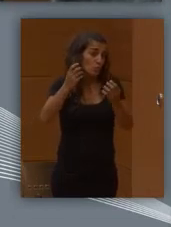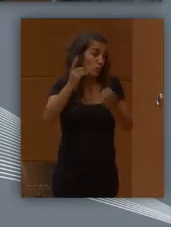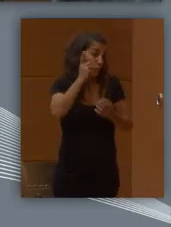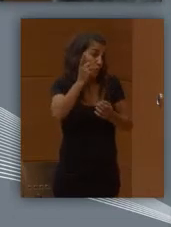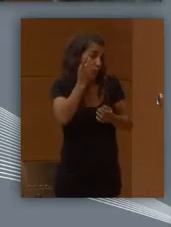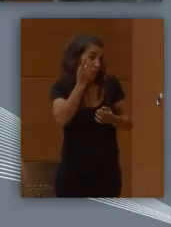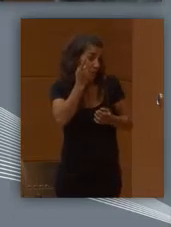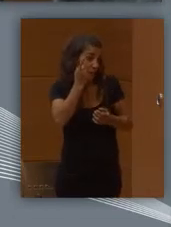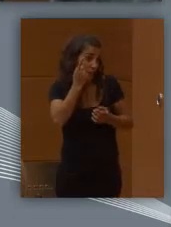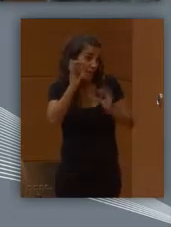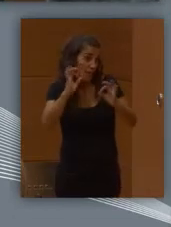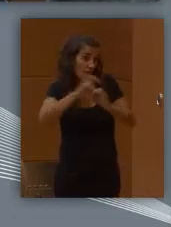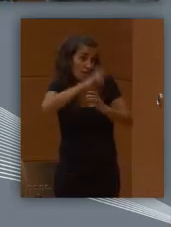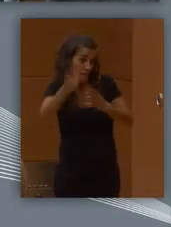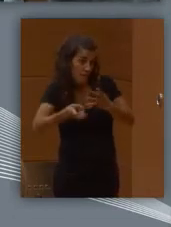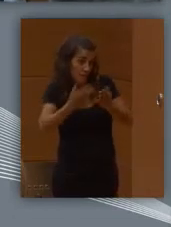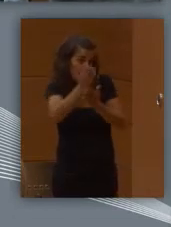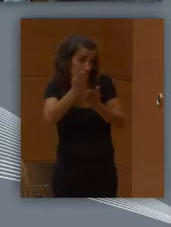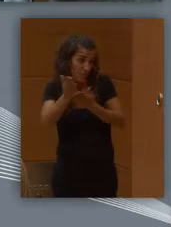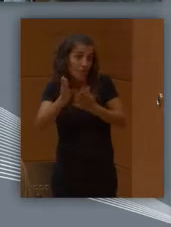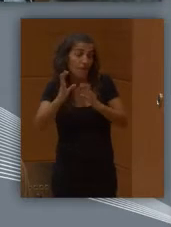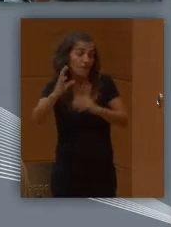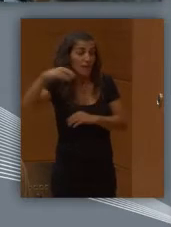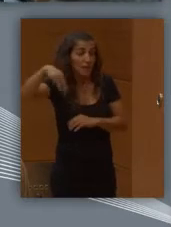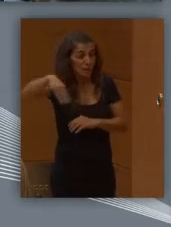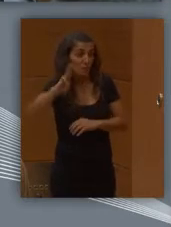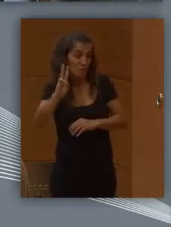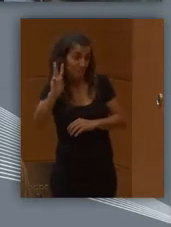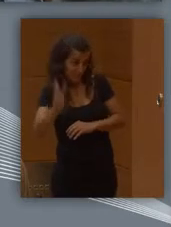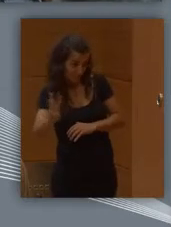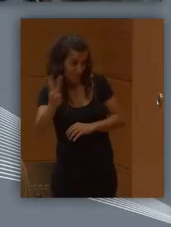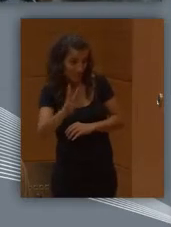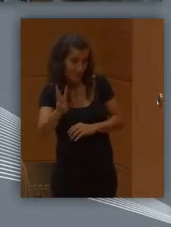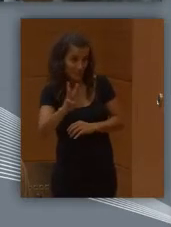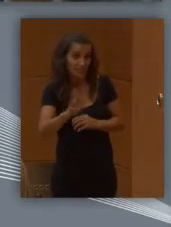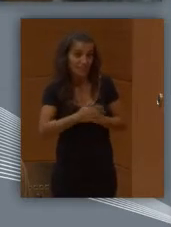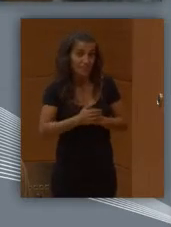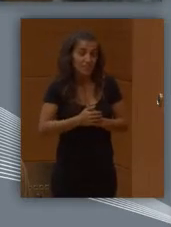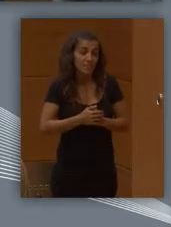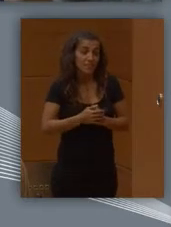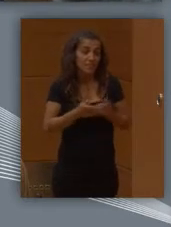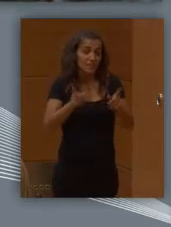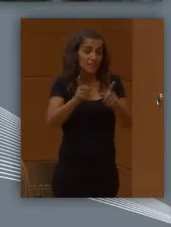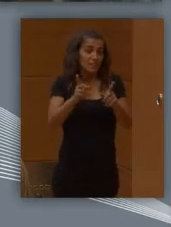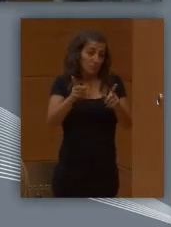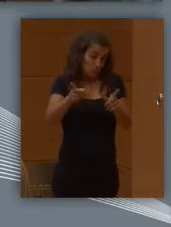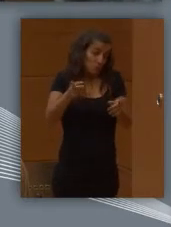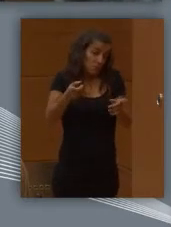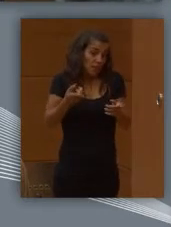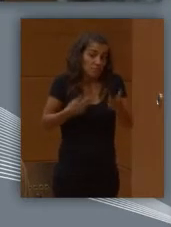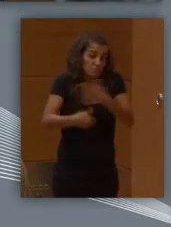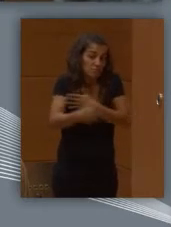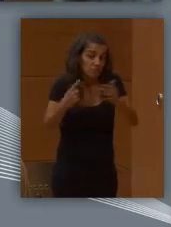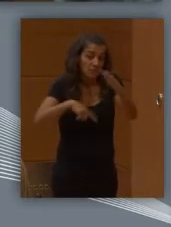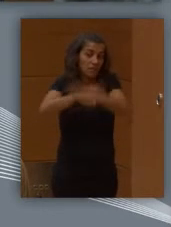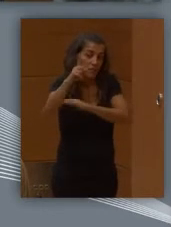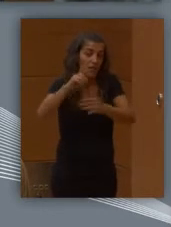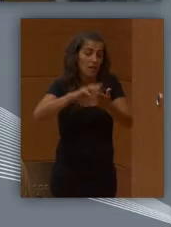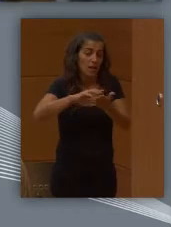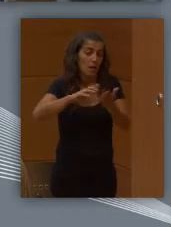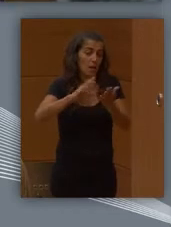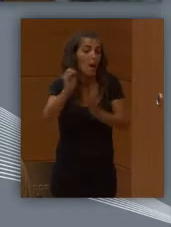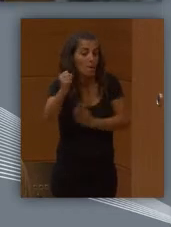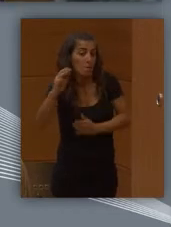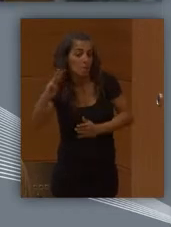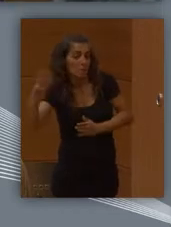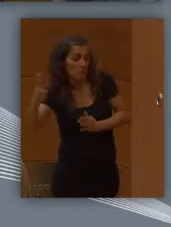misma información que damos en modo texto la damos de manera oral, facilitando el desarrollo de aplicaciones más accesibles ya en origen desde el servidor.